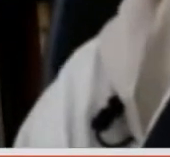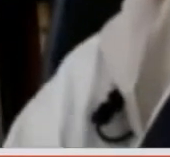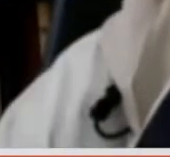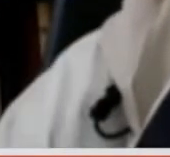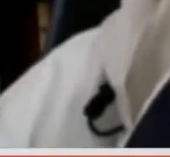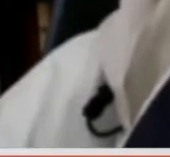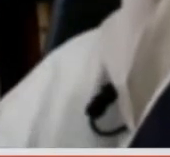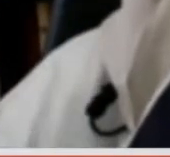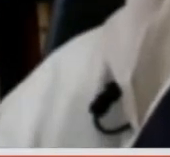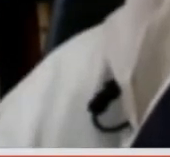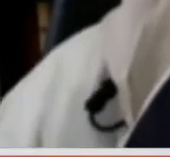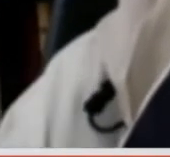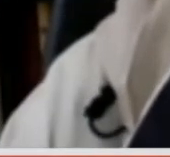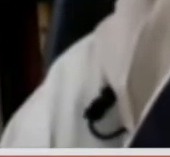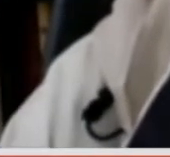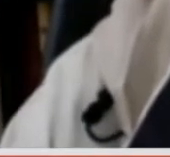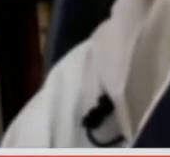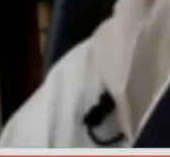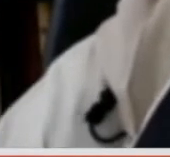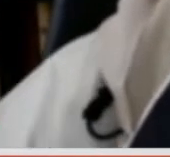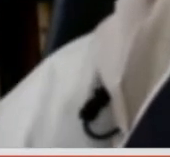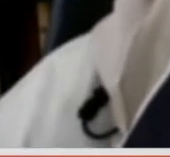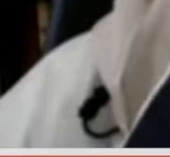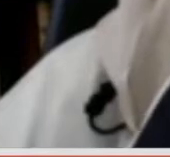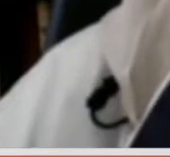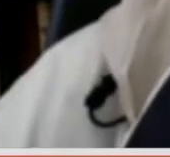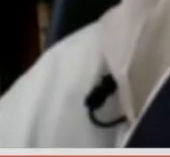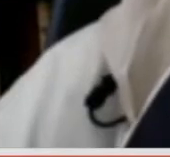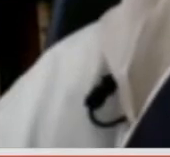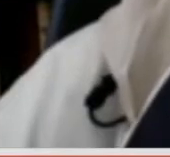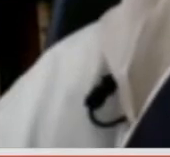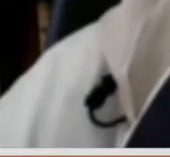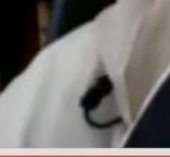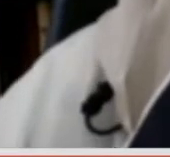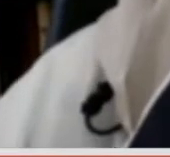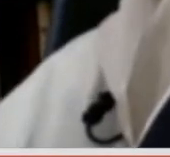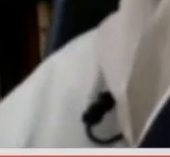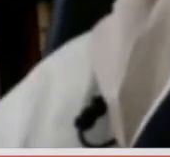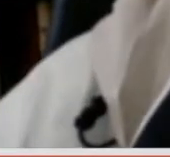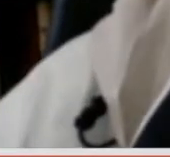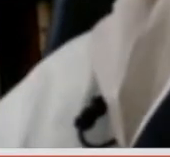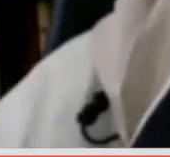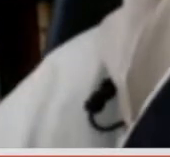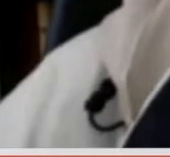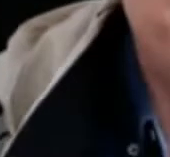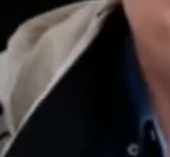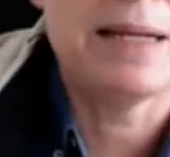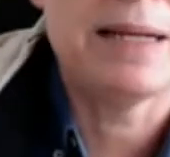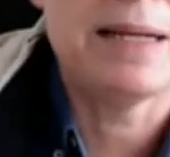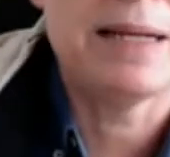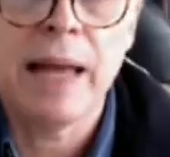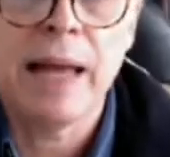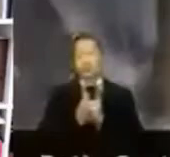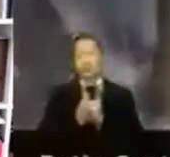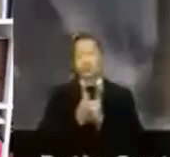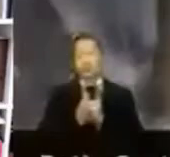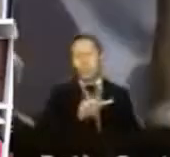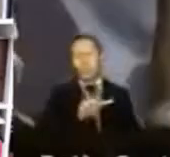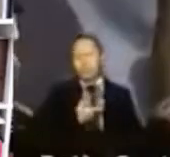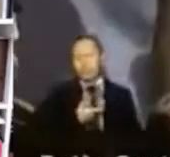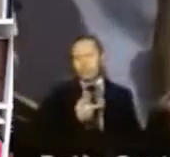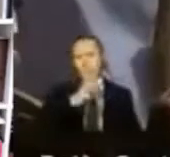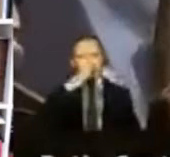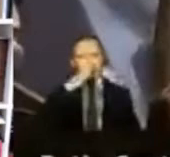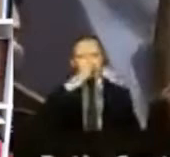acabar con esta barbarie, necesitamos acabar con estas atrocidades que se pactaron en la era